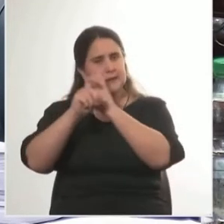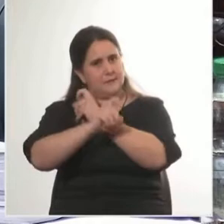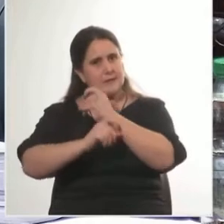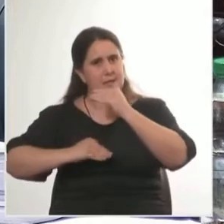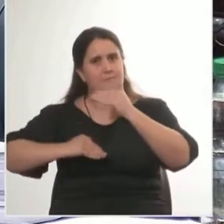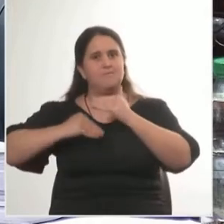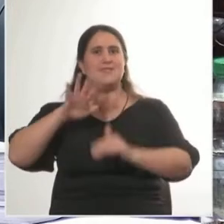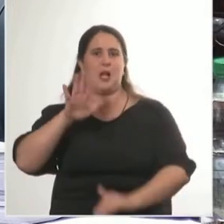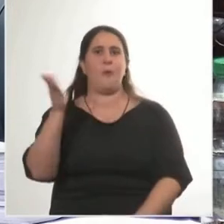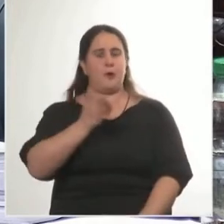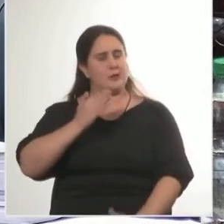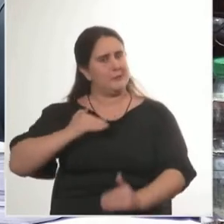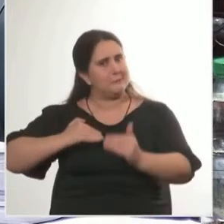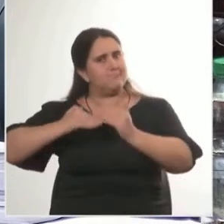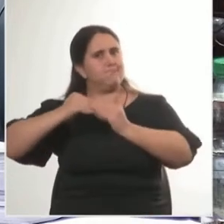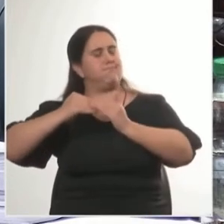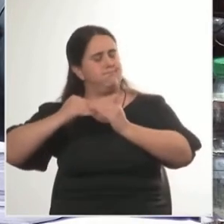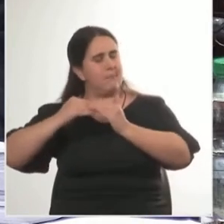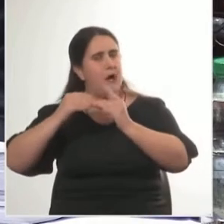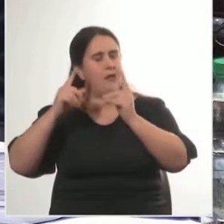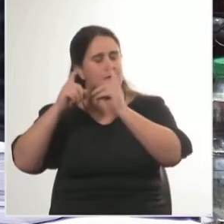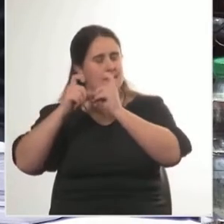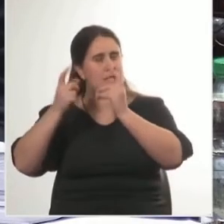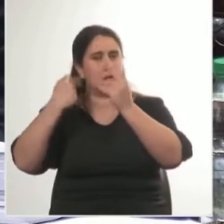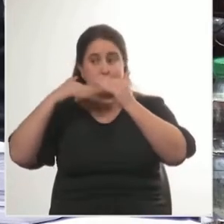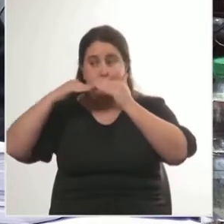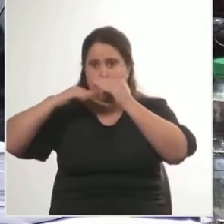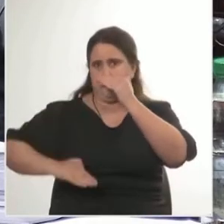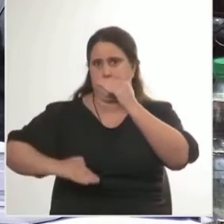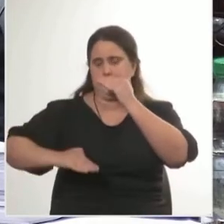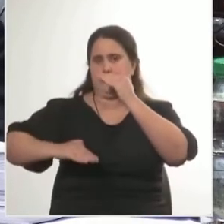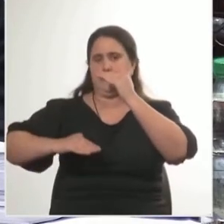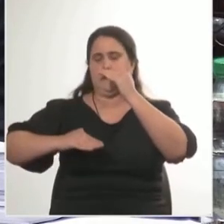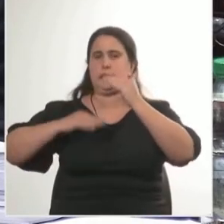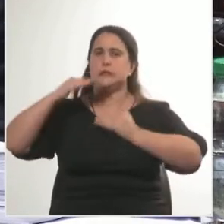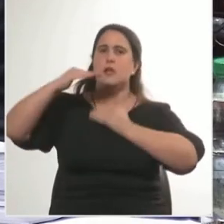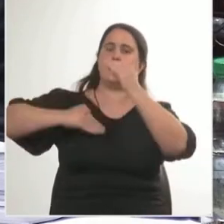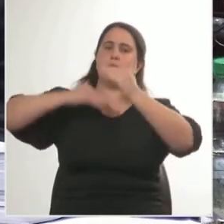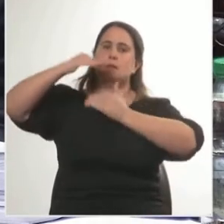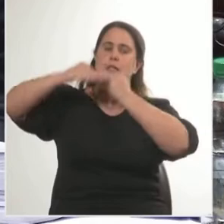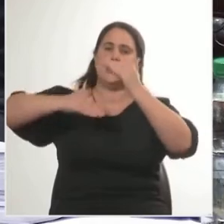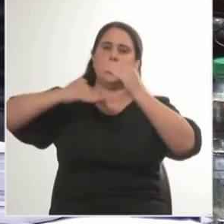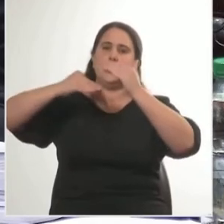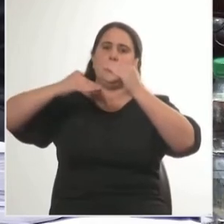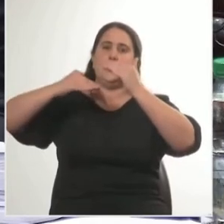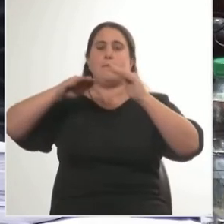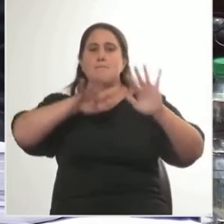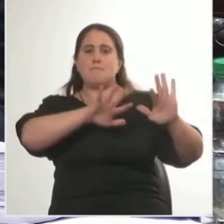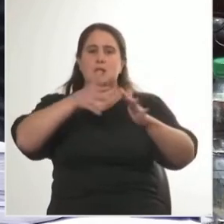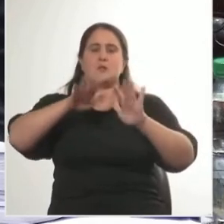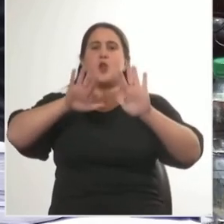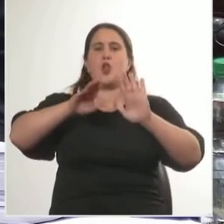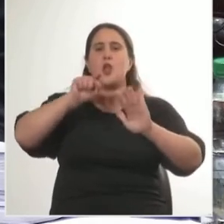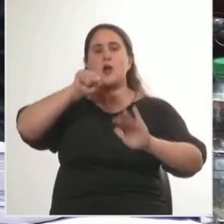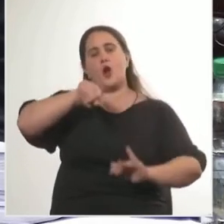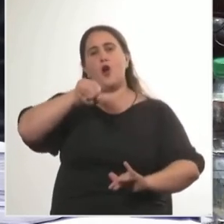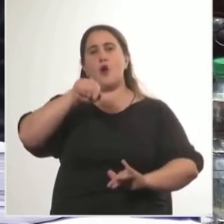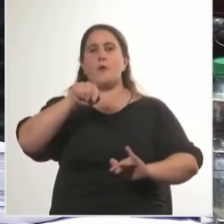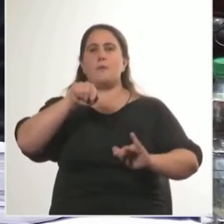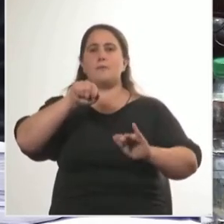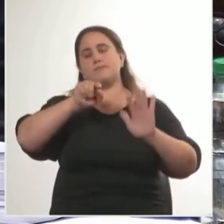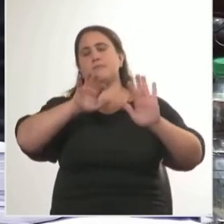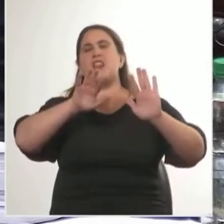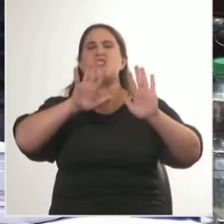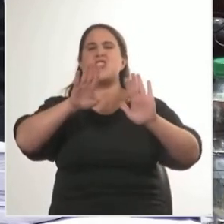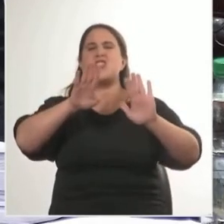llegue al 5%, con lo cual este crecimiento de alrededor de 10 puntos